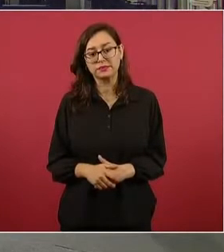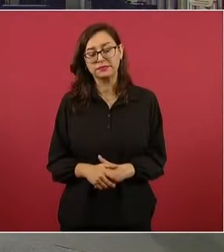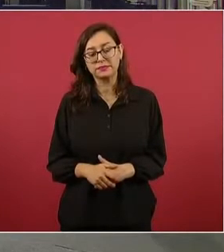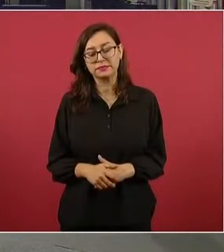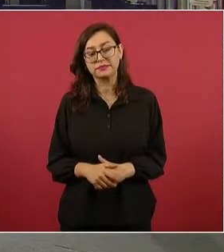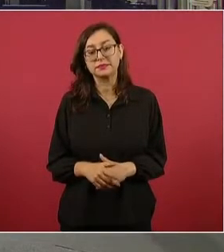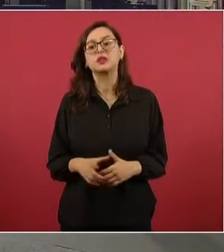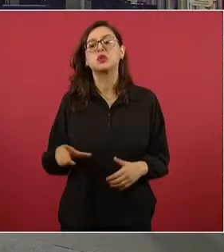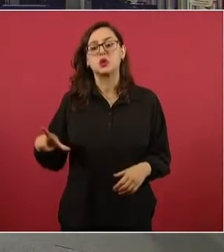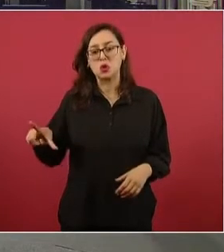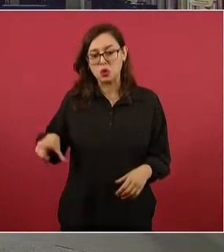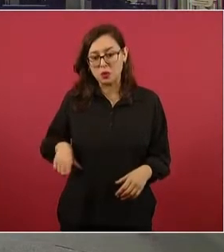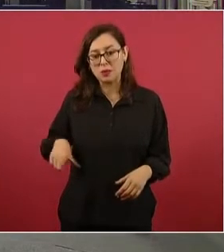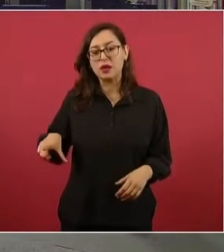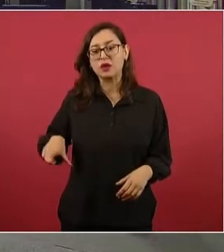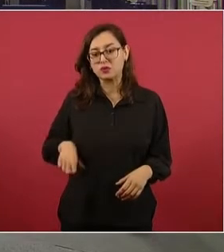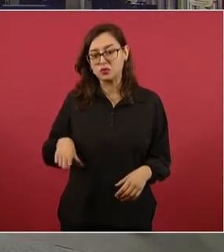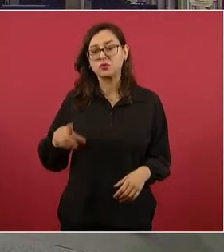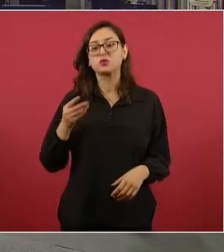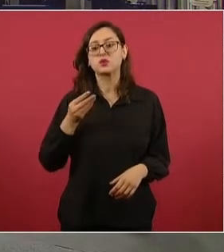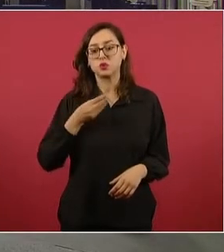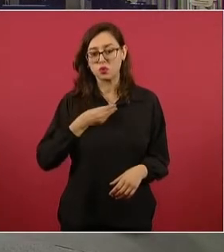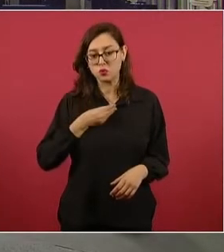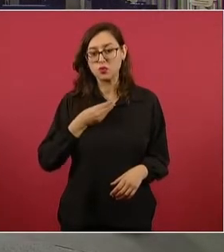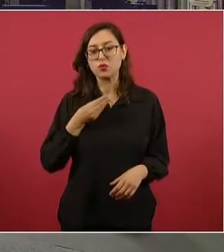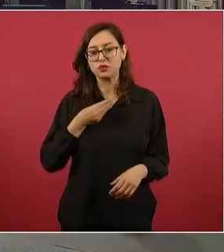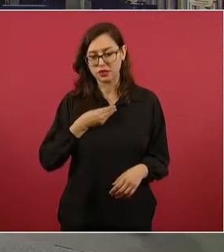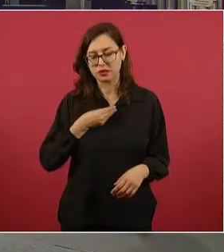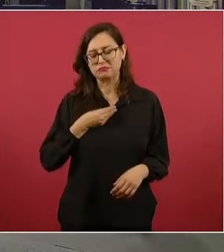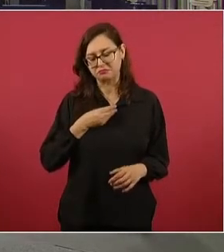su gobierno y en especial el doctor